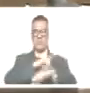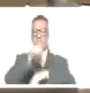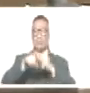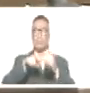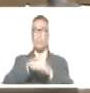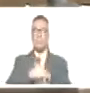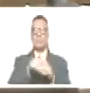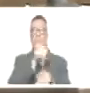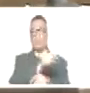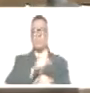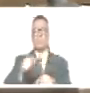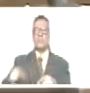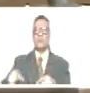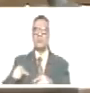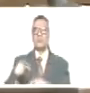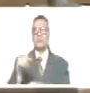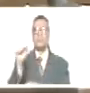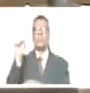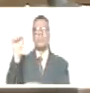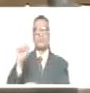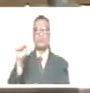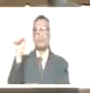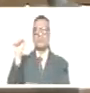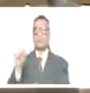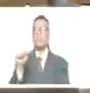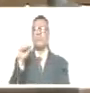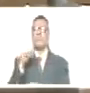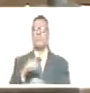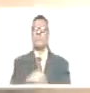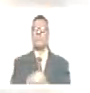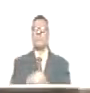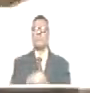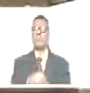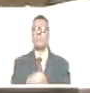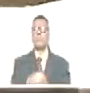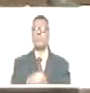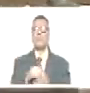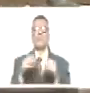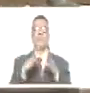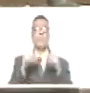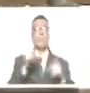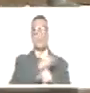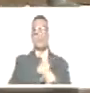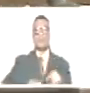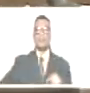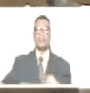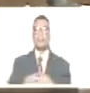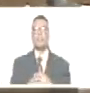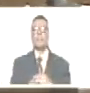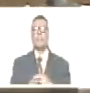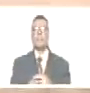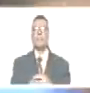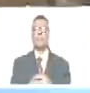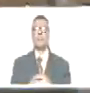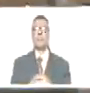personas con trastorno del espectro autista. Es todo, señor presidente.